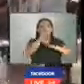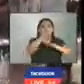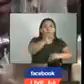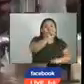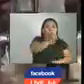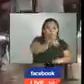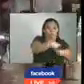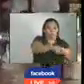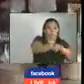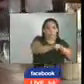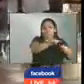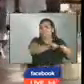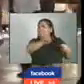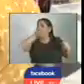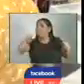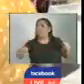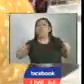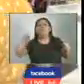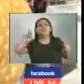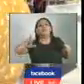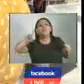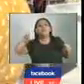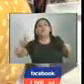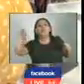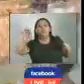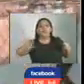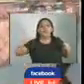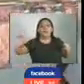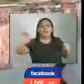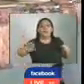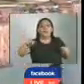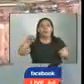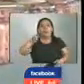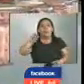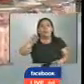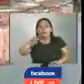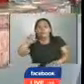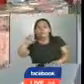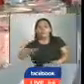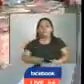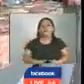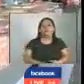diciembre de este año y finalizará el próximo 31 de enero de 2023. Este es un informe de...